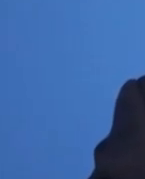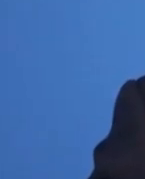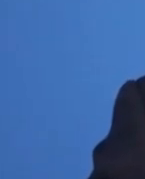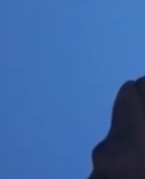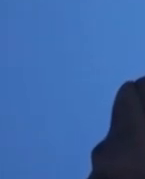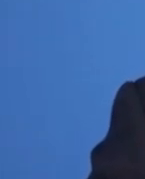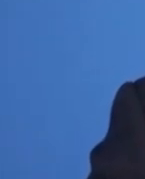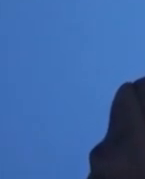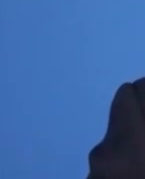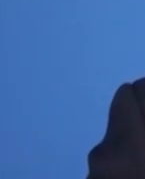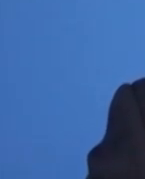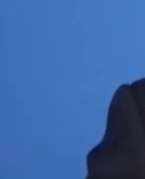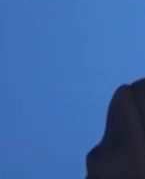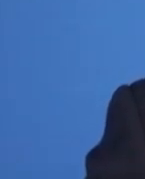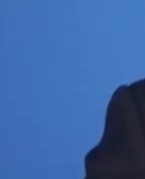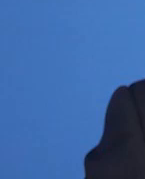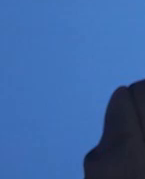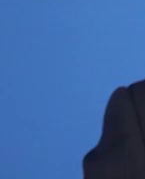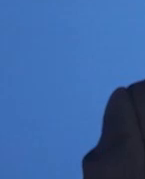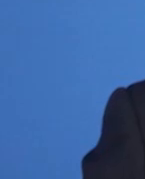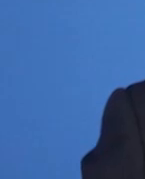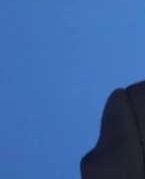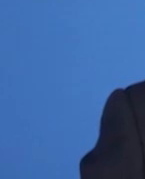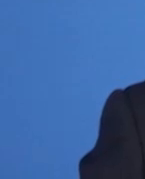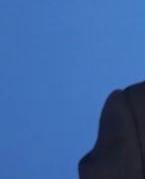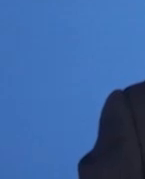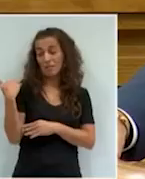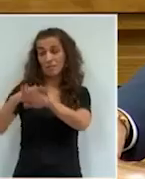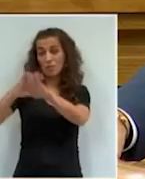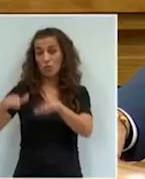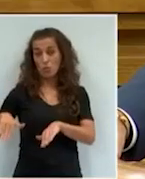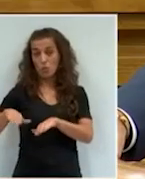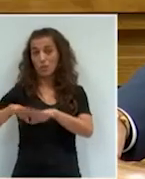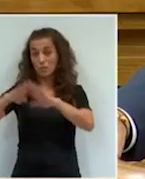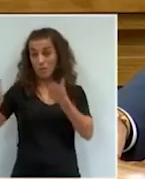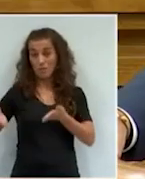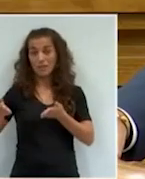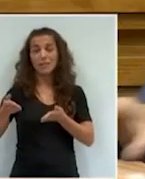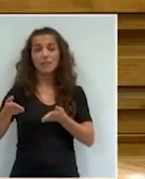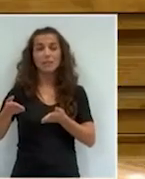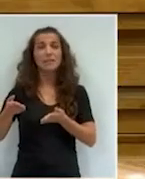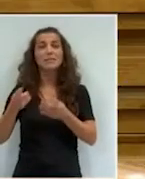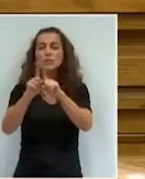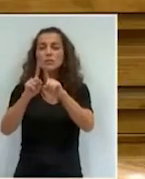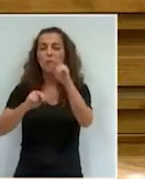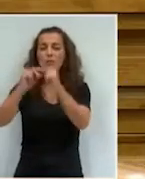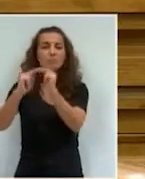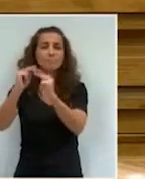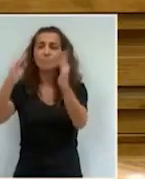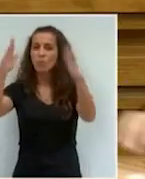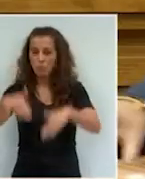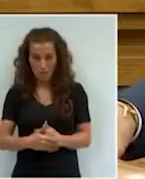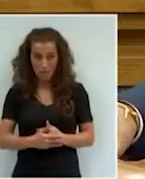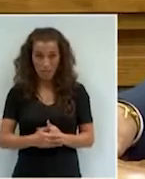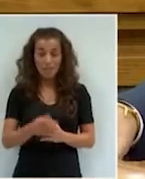hablamos de hechos encontramos múltiples similitudes así Núñez apunta que cuando Sánchez sub el ia Al